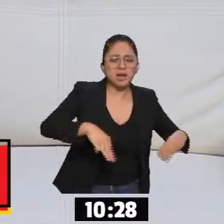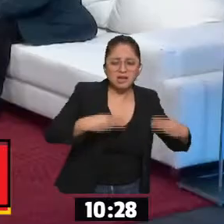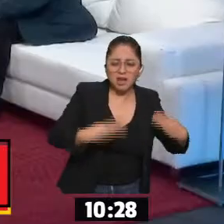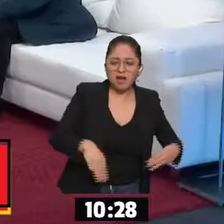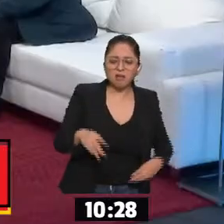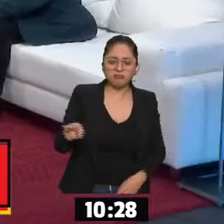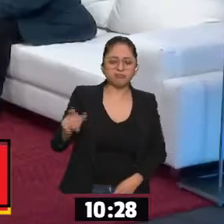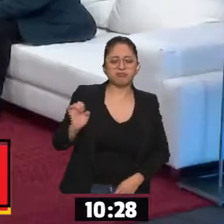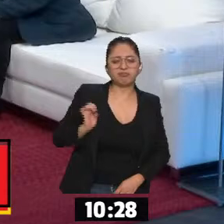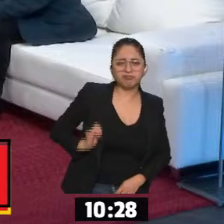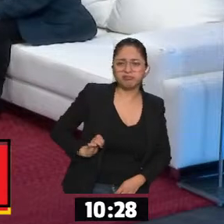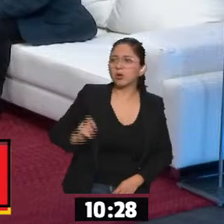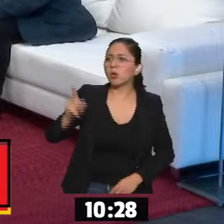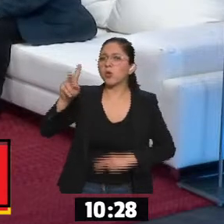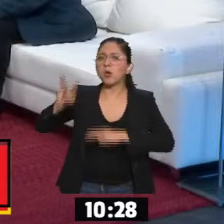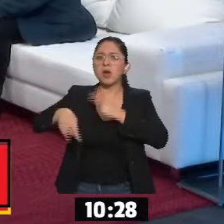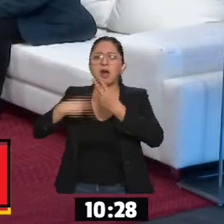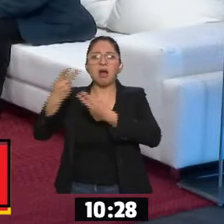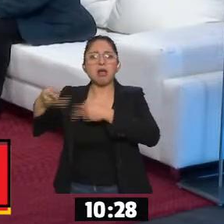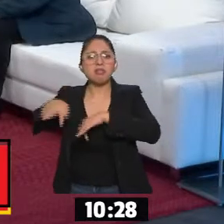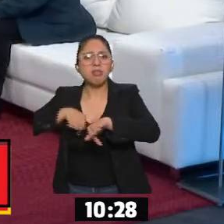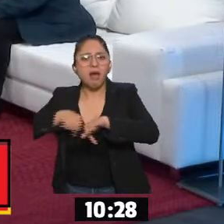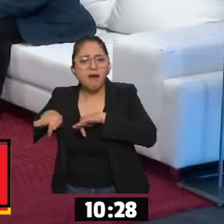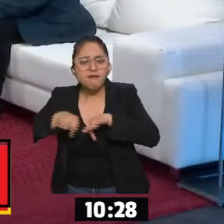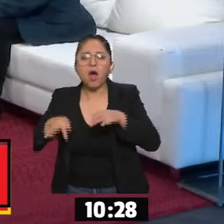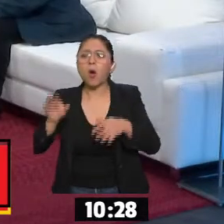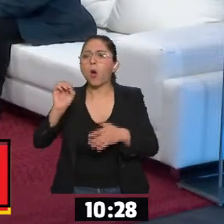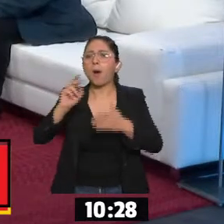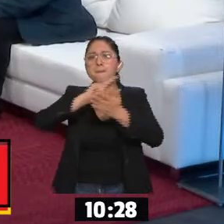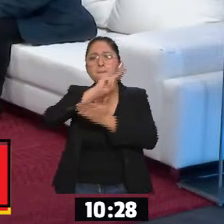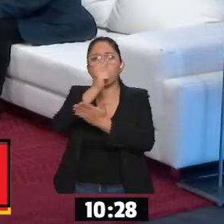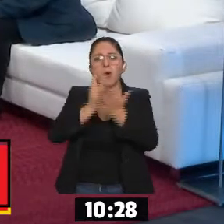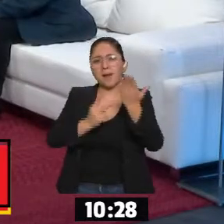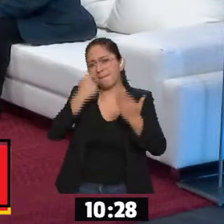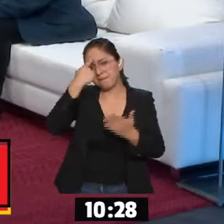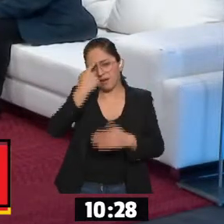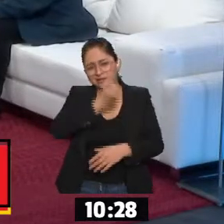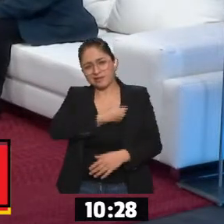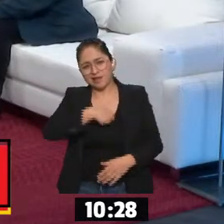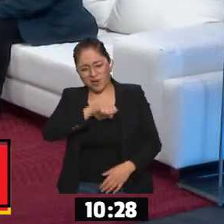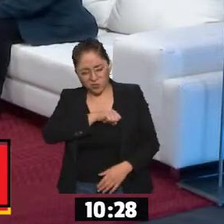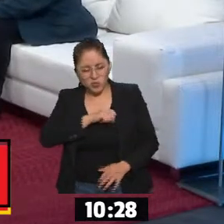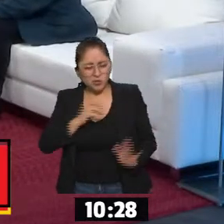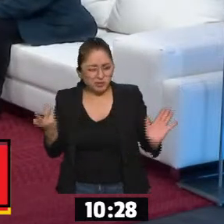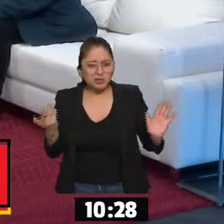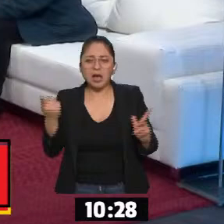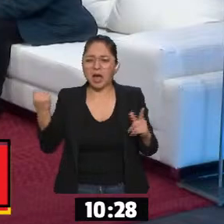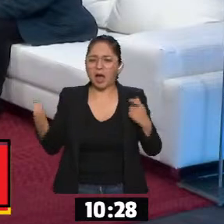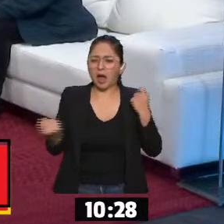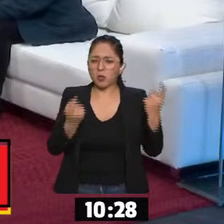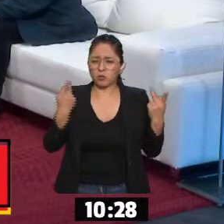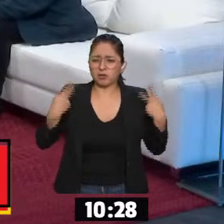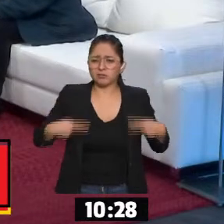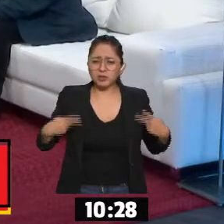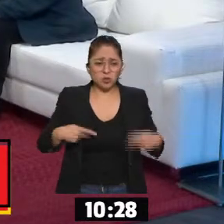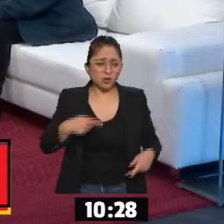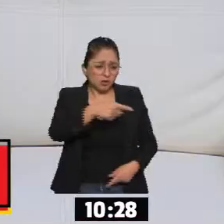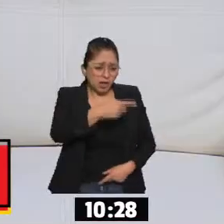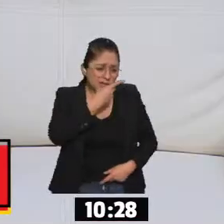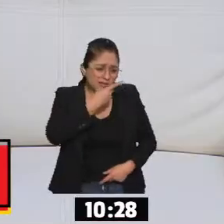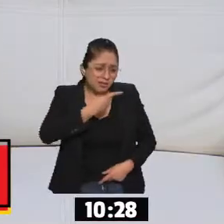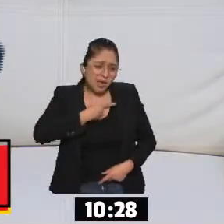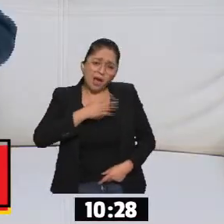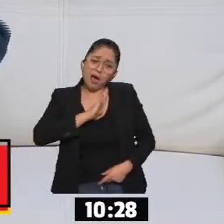el trabajo, en el programa, servicios de salud. Oiga, señora, usted tiene que hablarme en castellano. ¿Cómo le voy a hacer